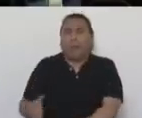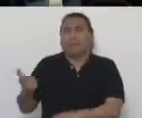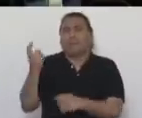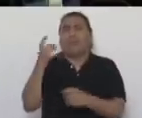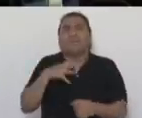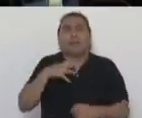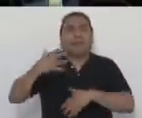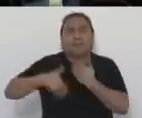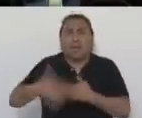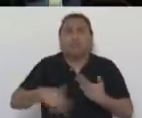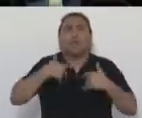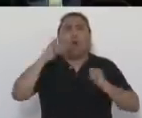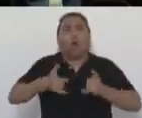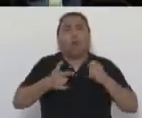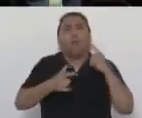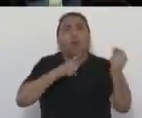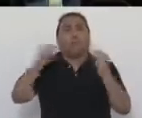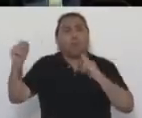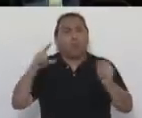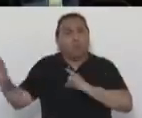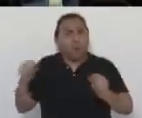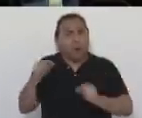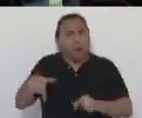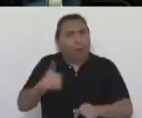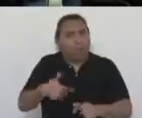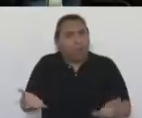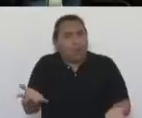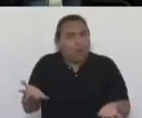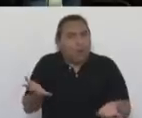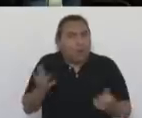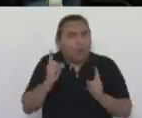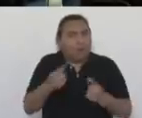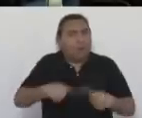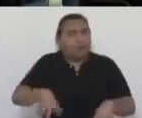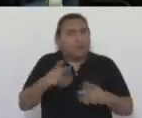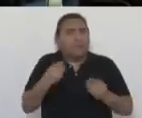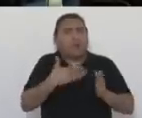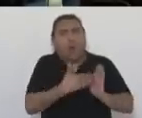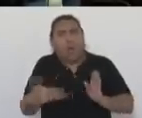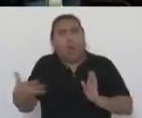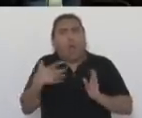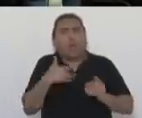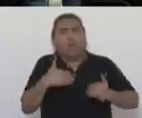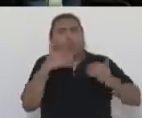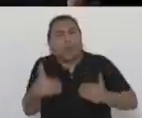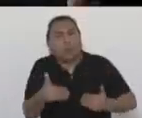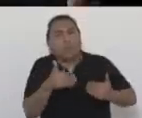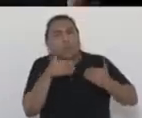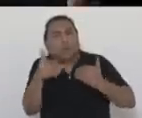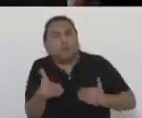los jóvenes que se van del país, la catástrofe educativa y la continua y prolongada postergación de nuestros